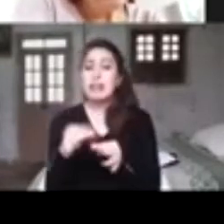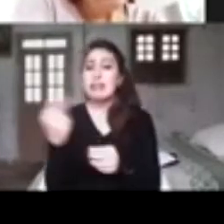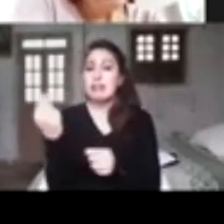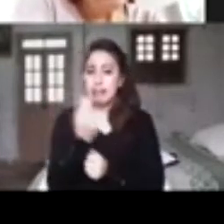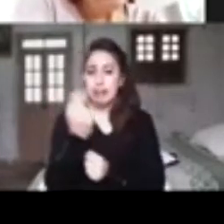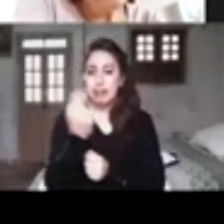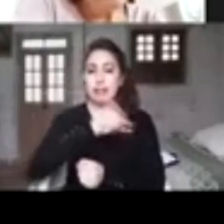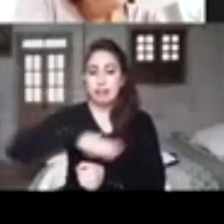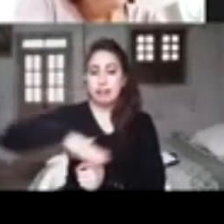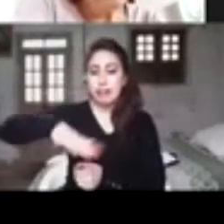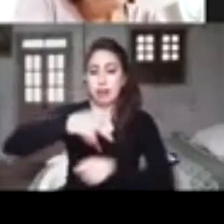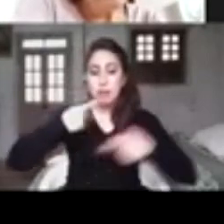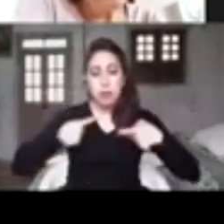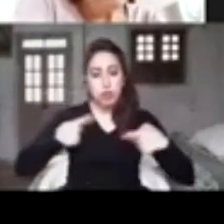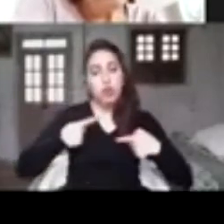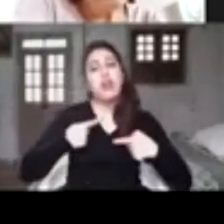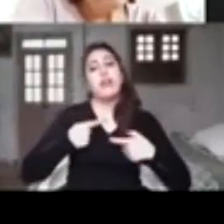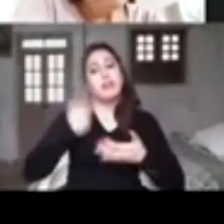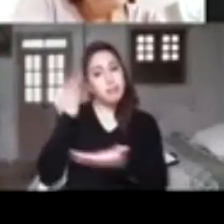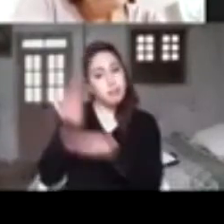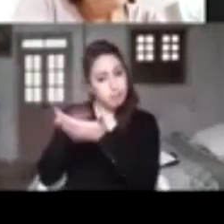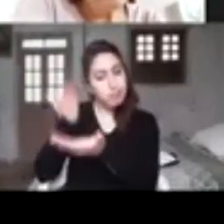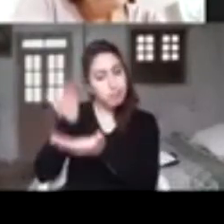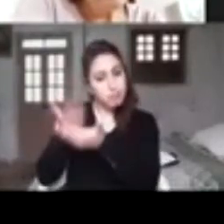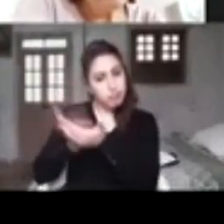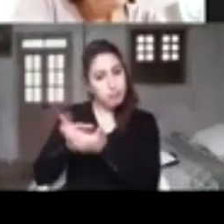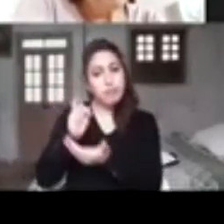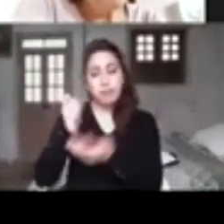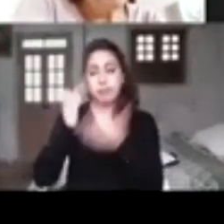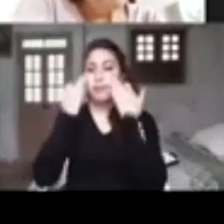que los haga exigibles y se necesitan también